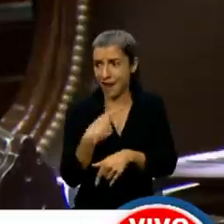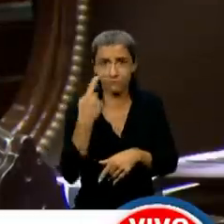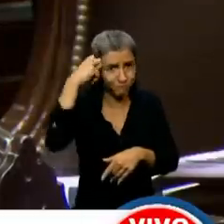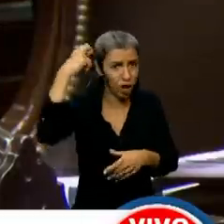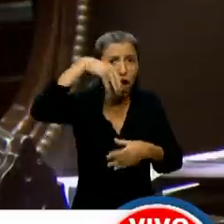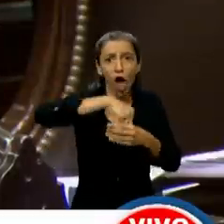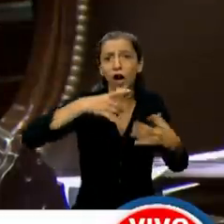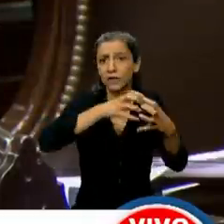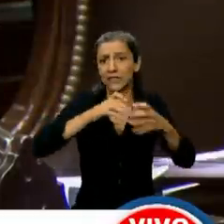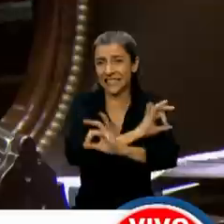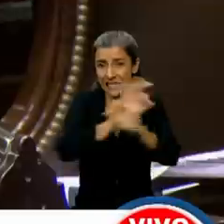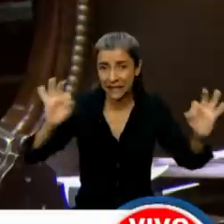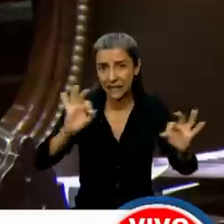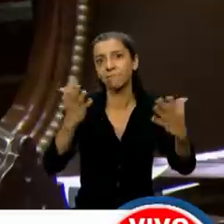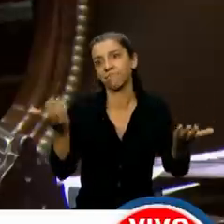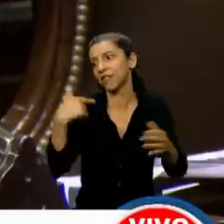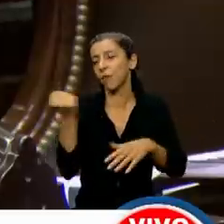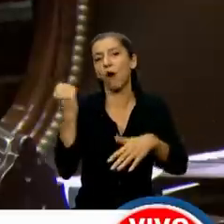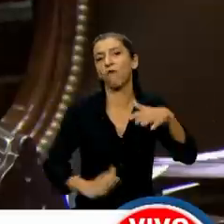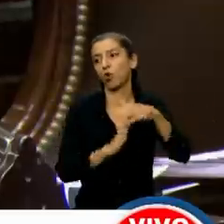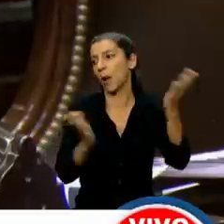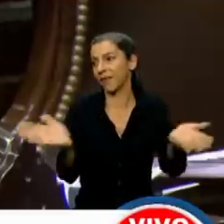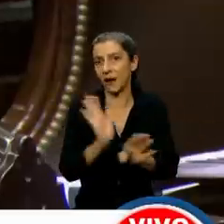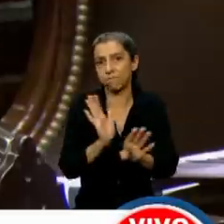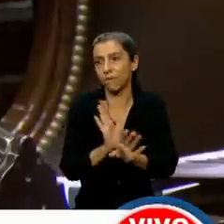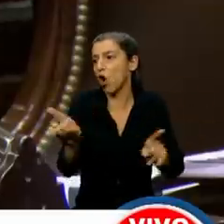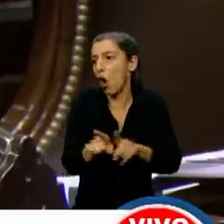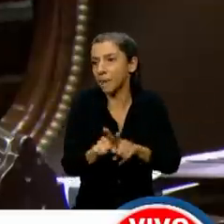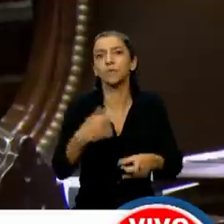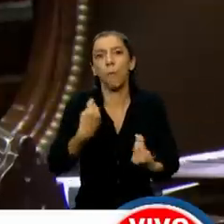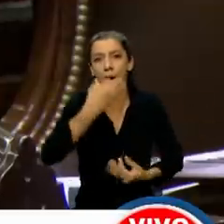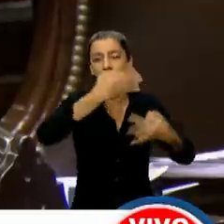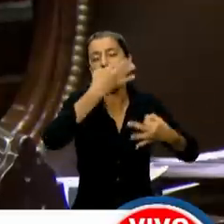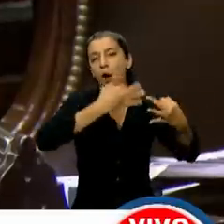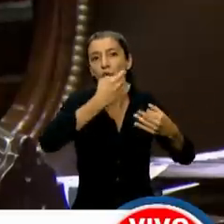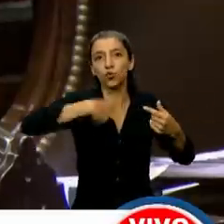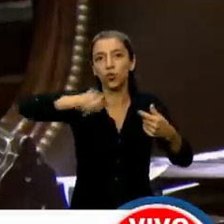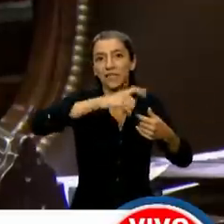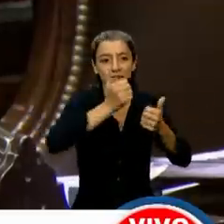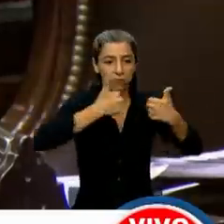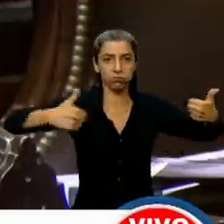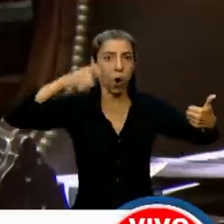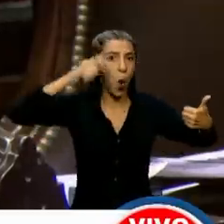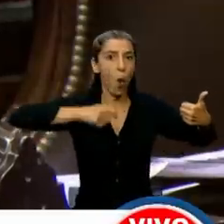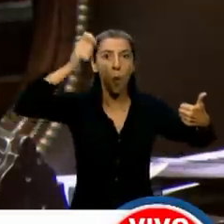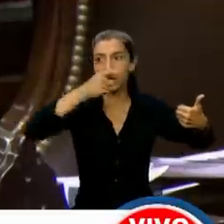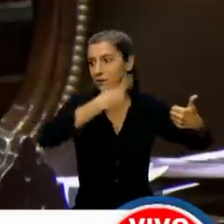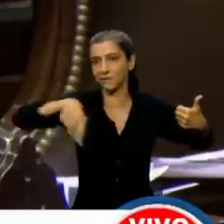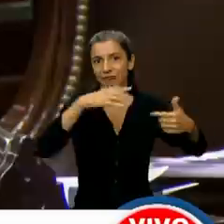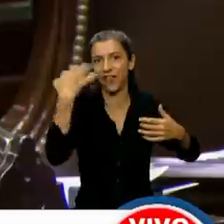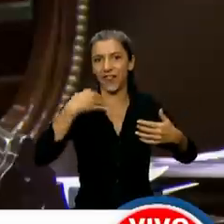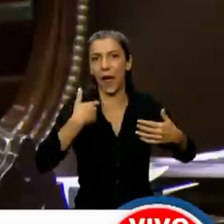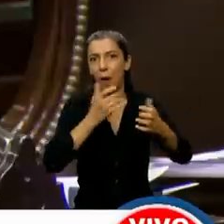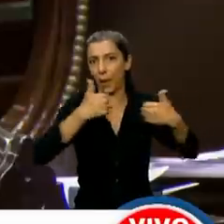en los elementos fundamentales como la designación de jueces de la corte como el endeudamiento y muchísimas otras cosas más